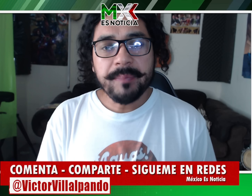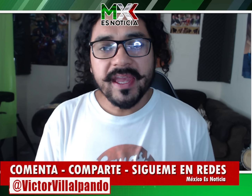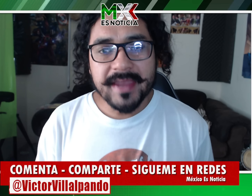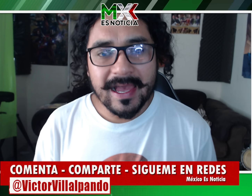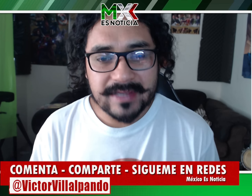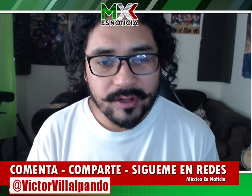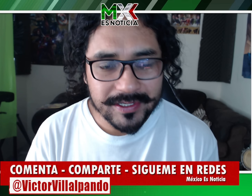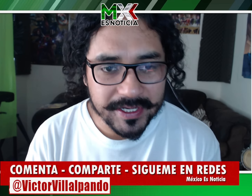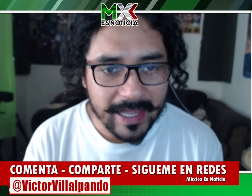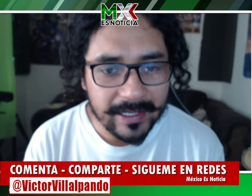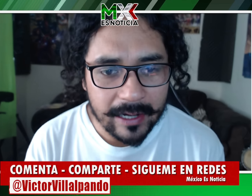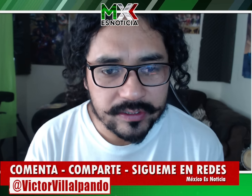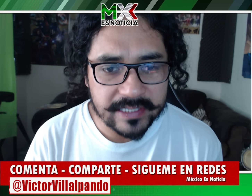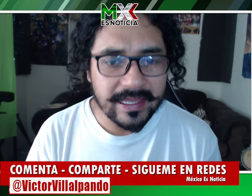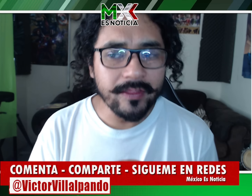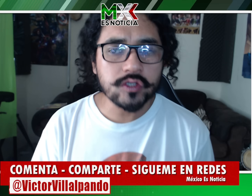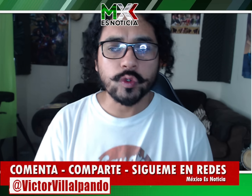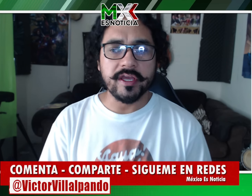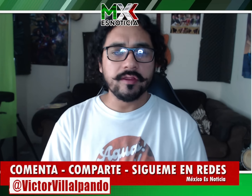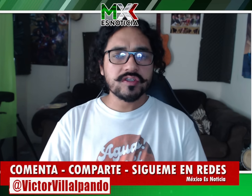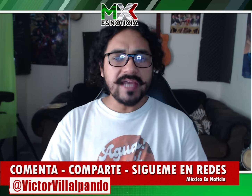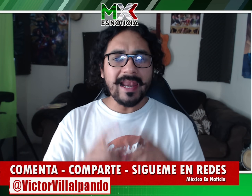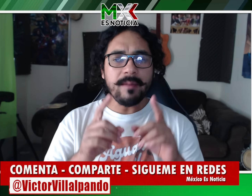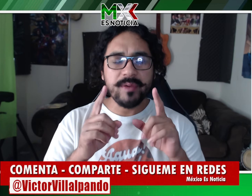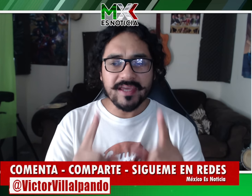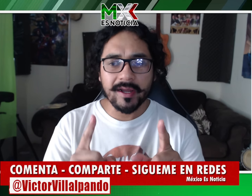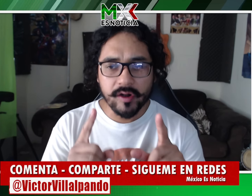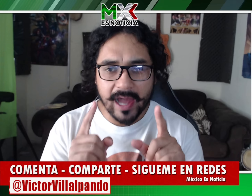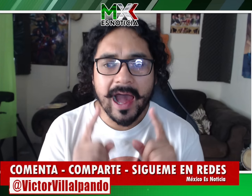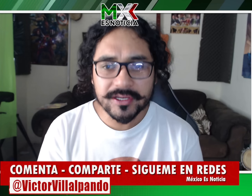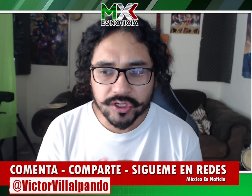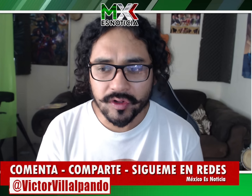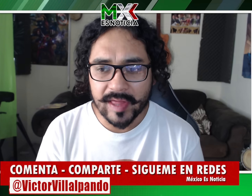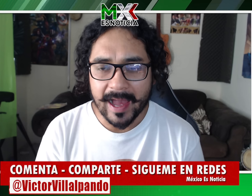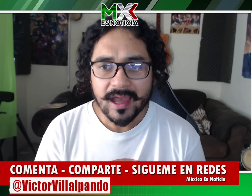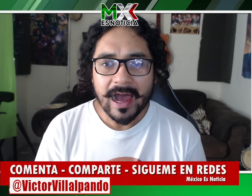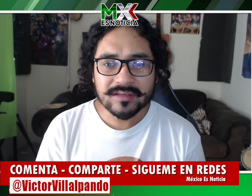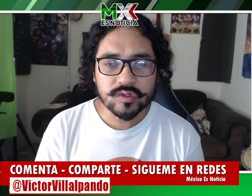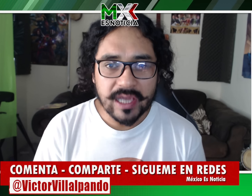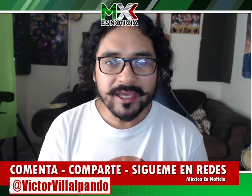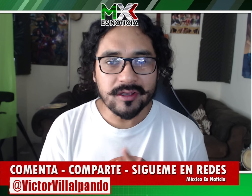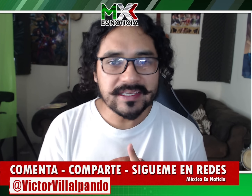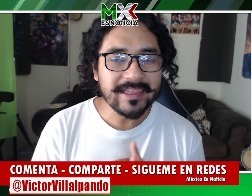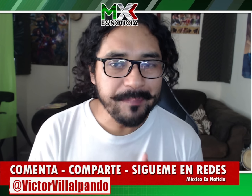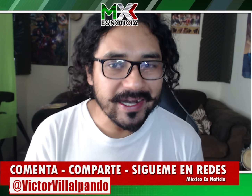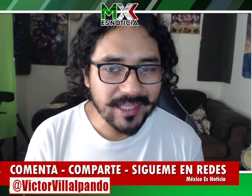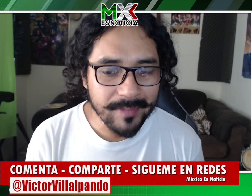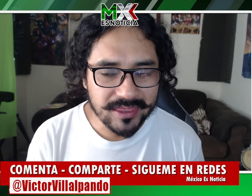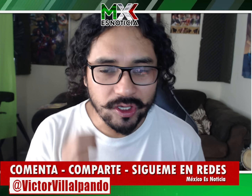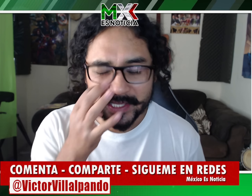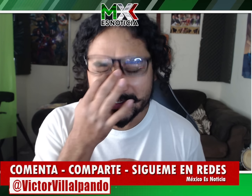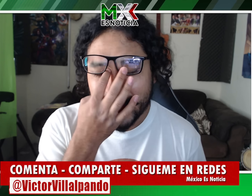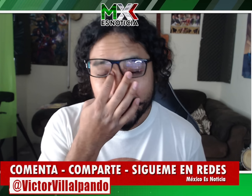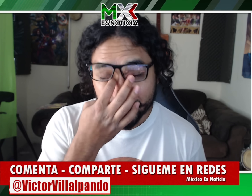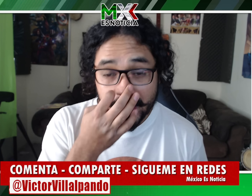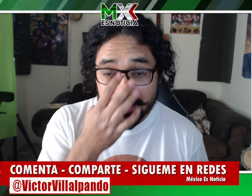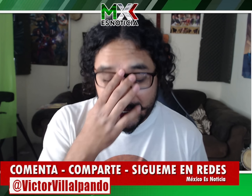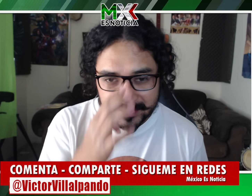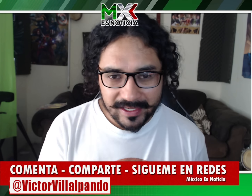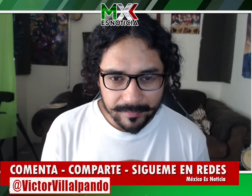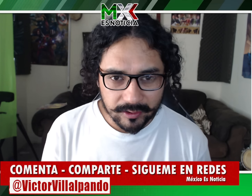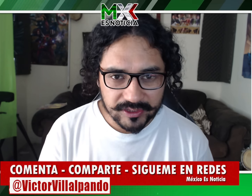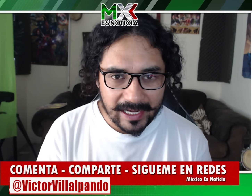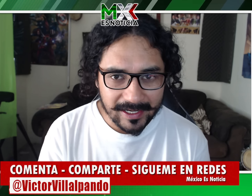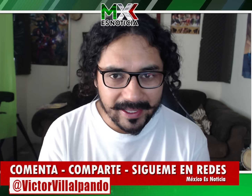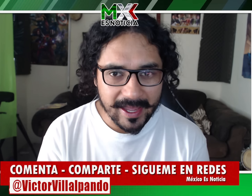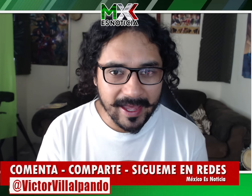Norma Piña salió a chillarle a los Estados Unidos. Ya le pidieron ayuda a sus amigos del Departamento de Estado. Y es